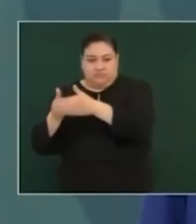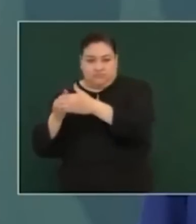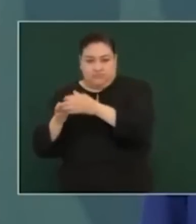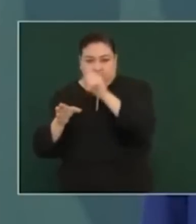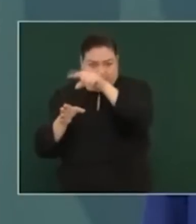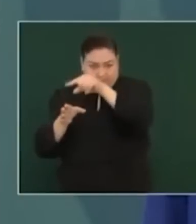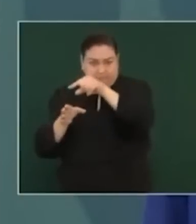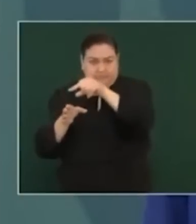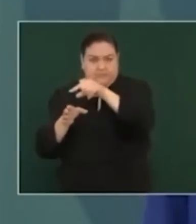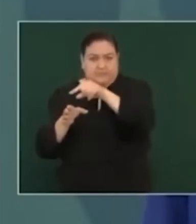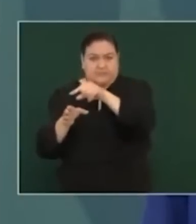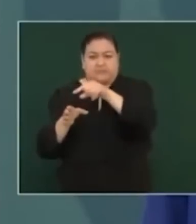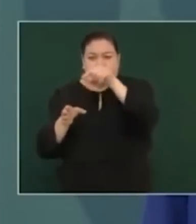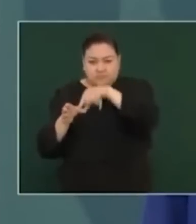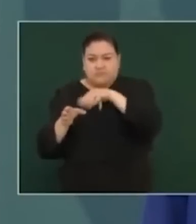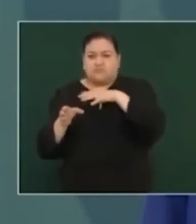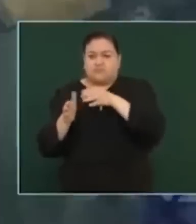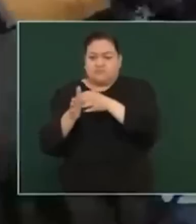Entonces,